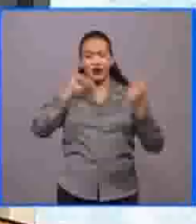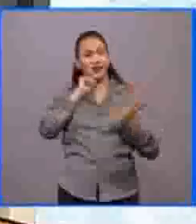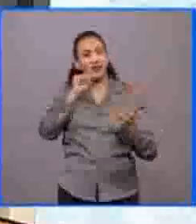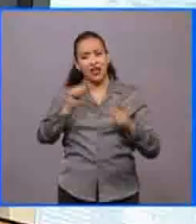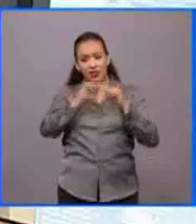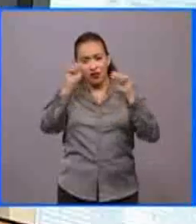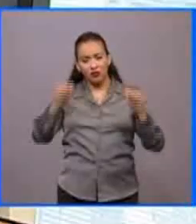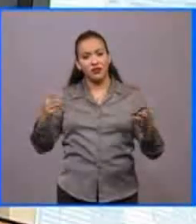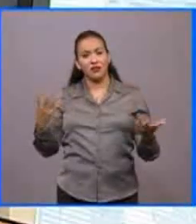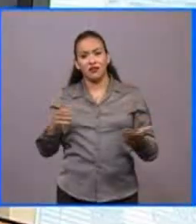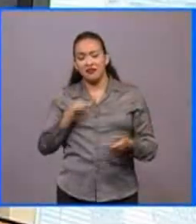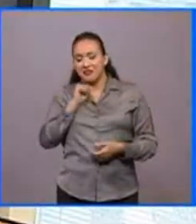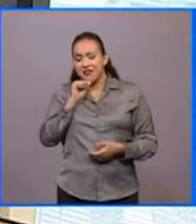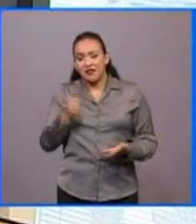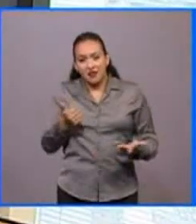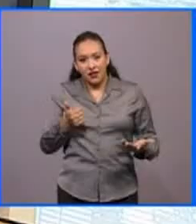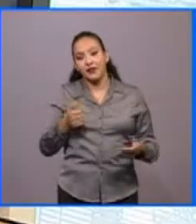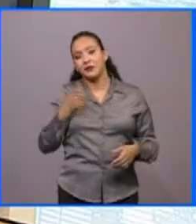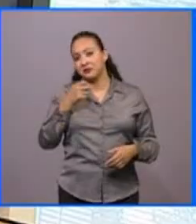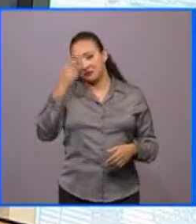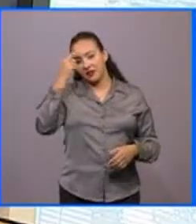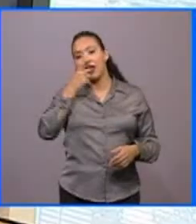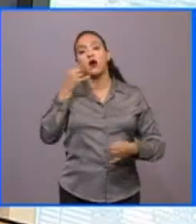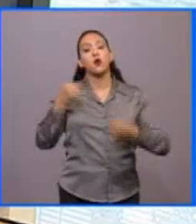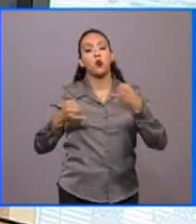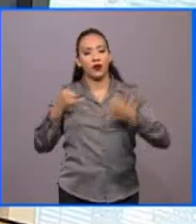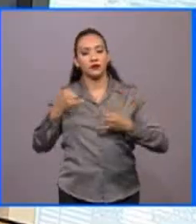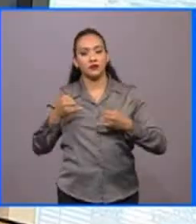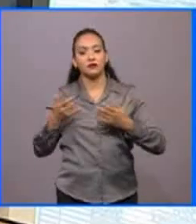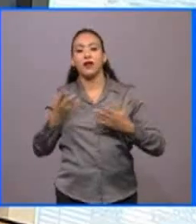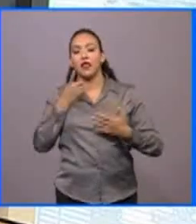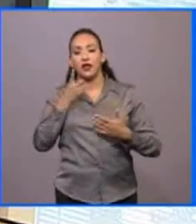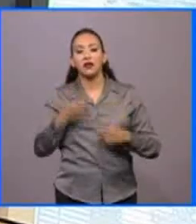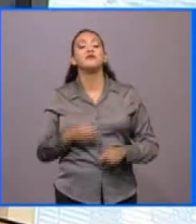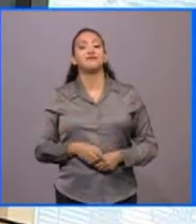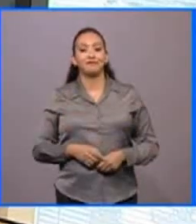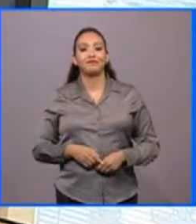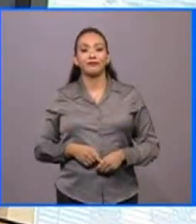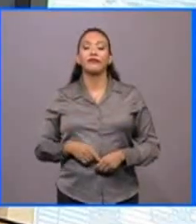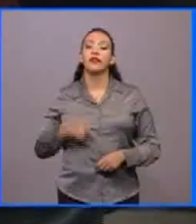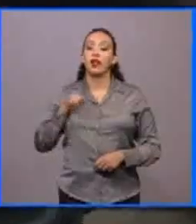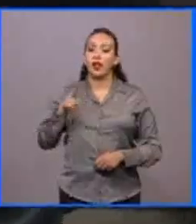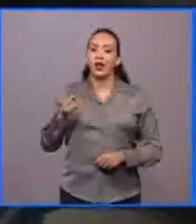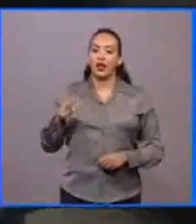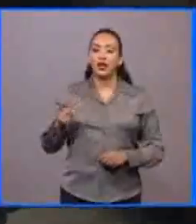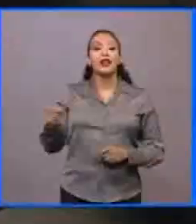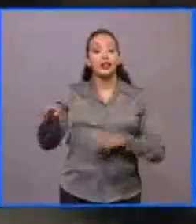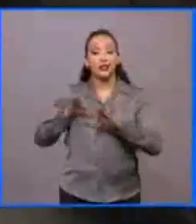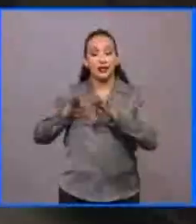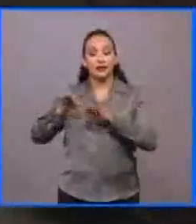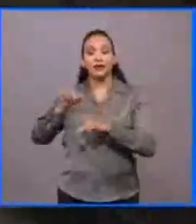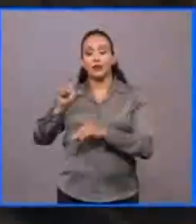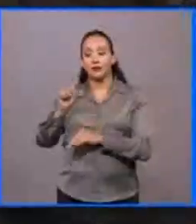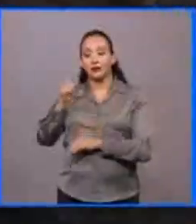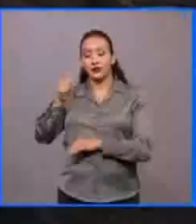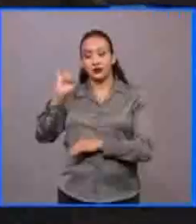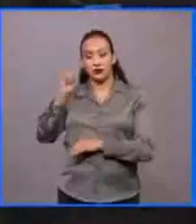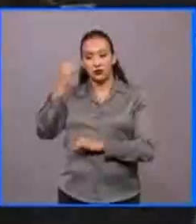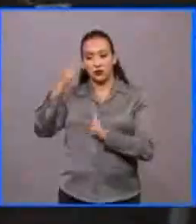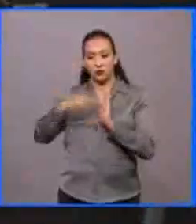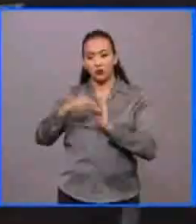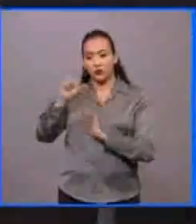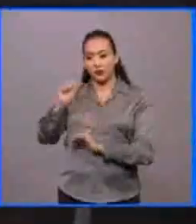título profesional. Por estas razones, el juez de distrito ordenó dejar sin efectos la minuta de trabajo del 26 de junio